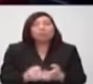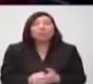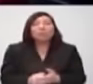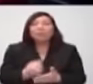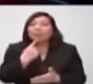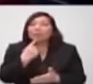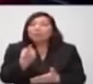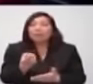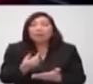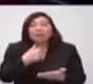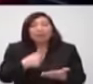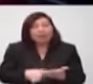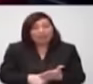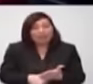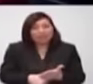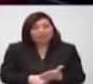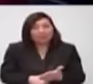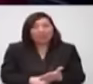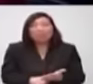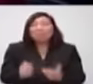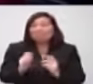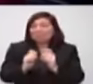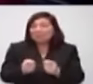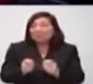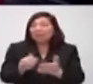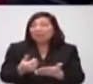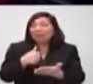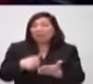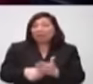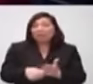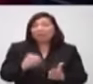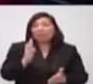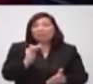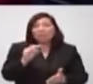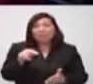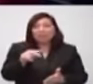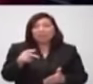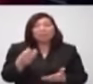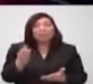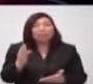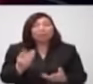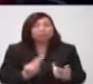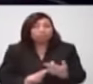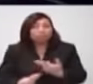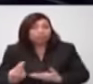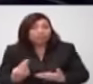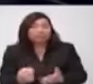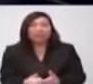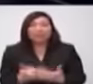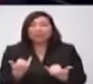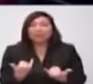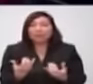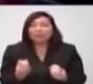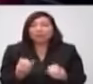se estableció que las cartas fianza de los concesionarios iban a ser cartas fianza emitidas por empresas bancarias del sistema financiero. Esto daba